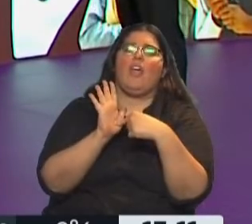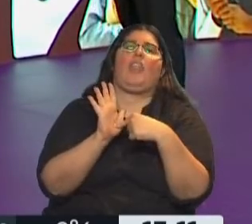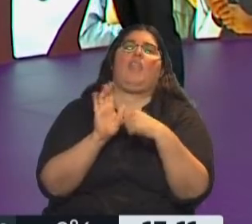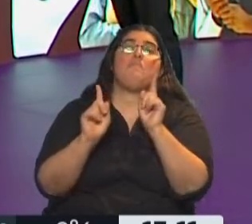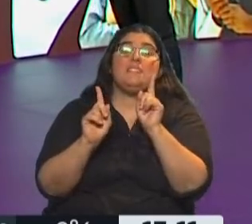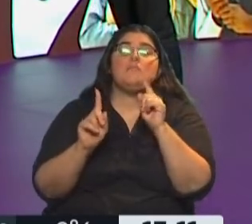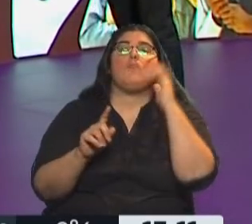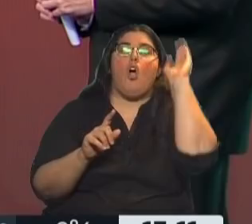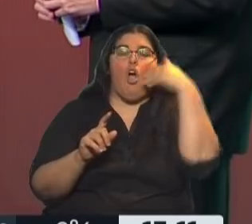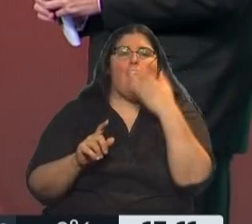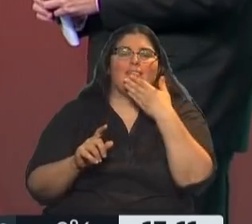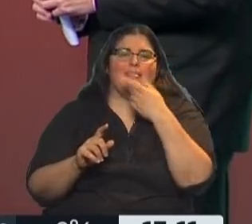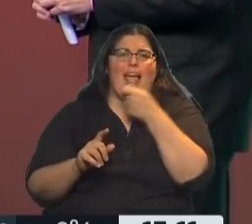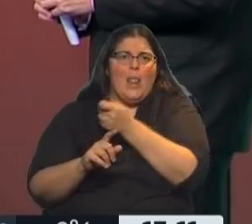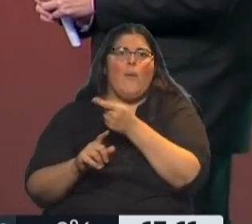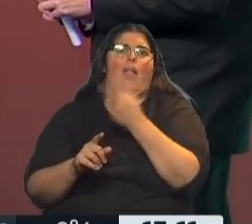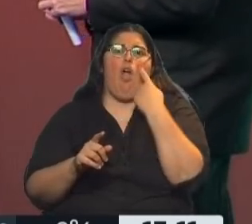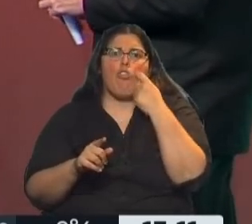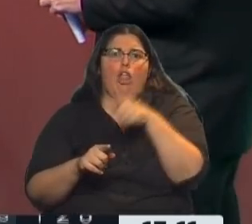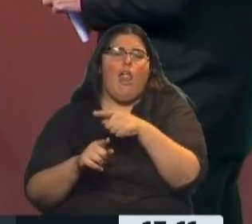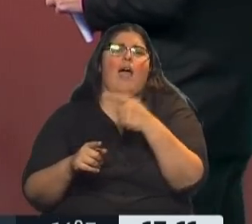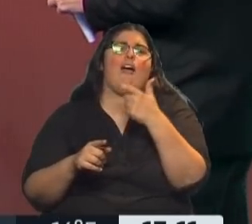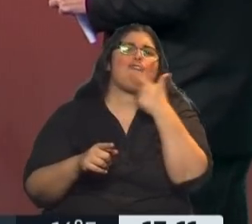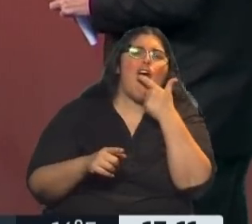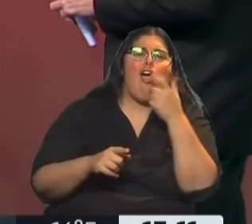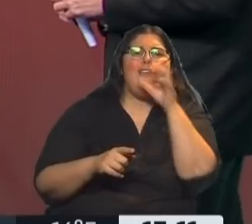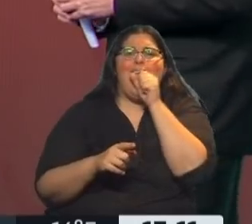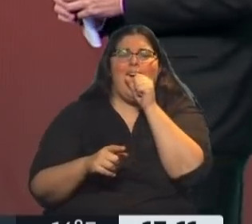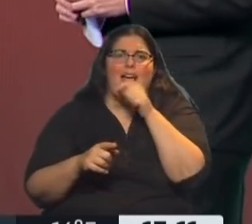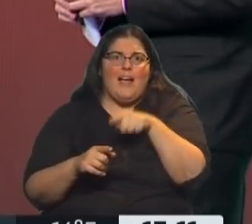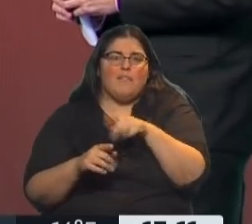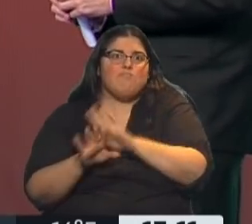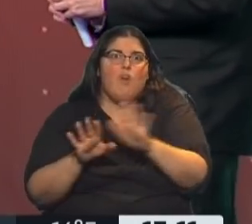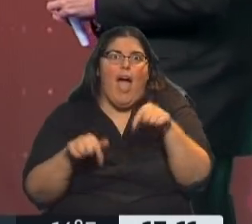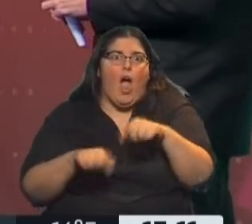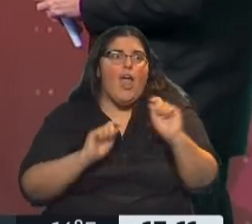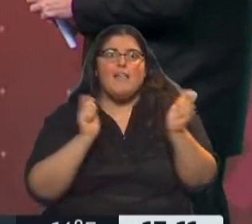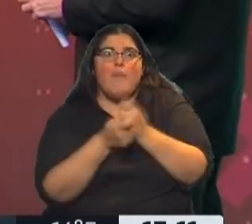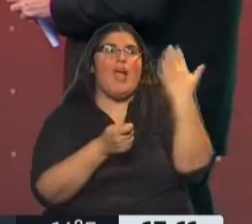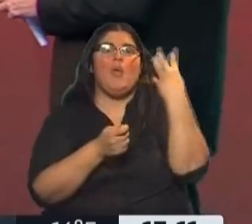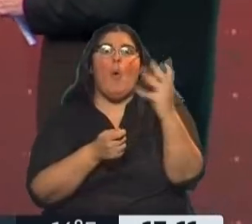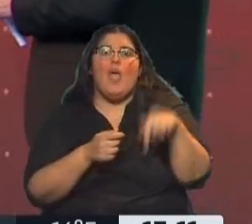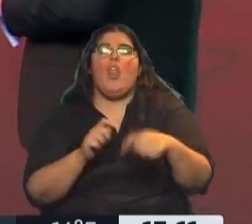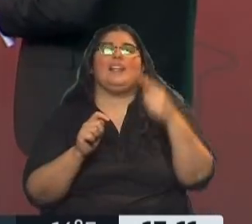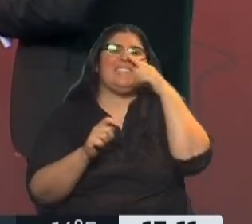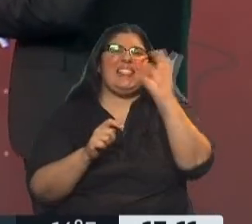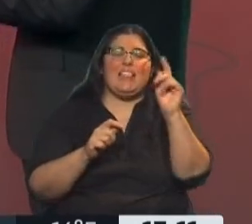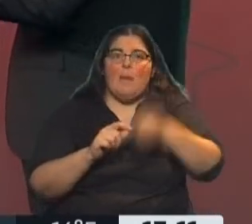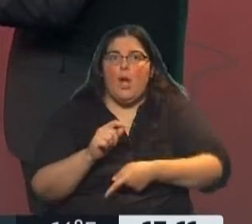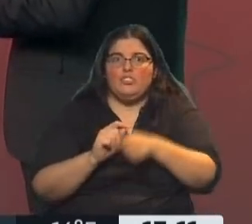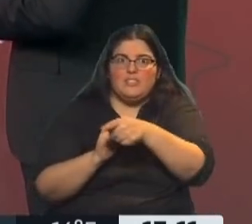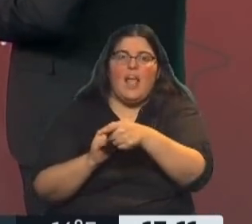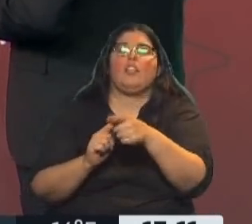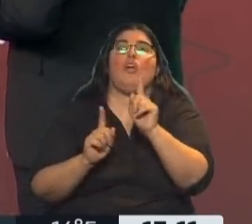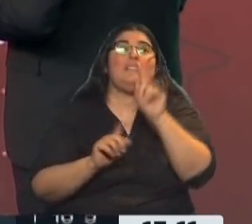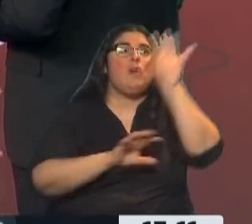todo rojo o naranja, controlan algo así como el 70% de los 400 distritos en los que está